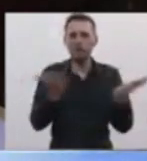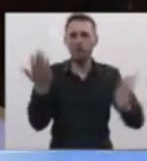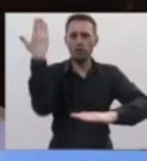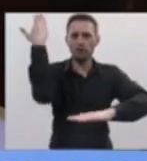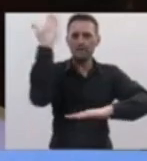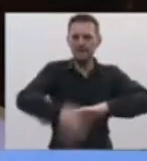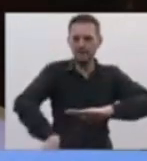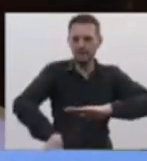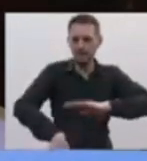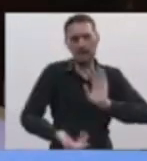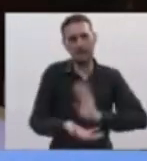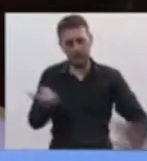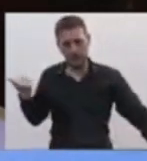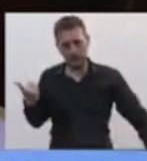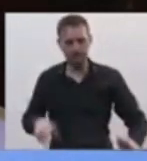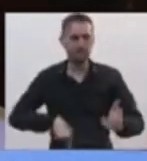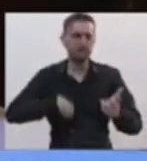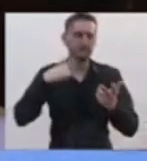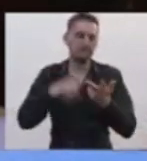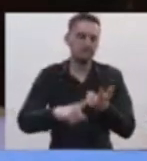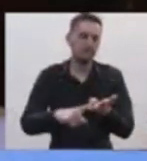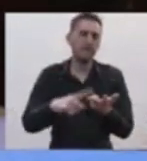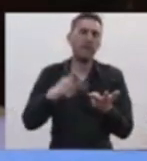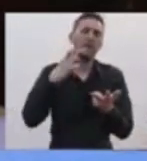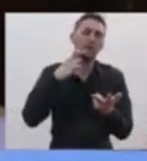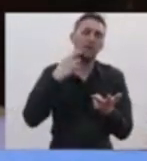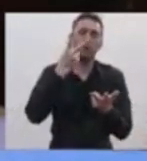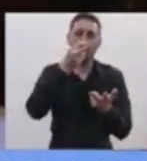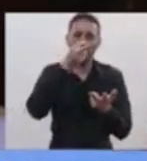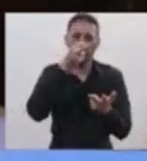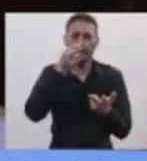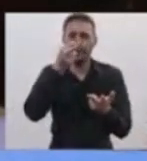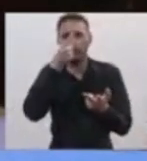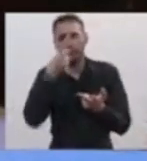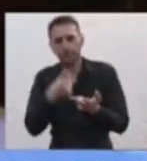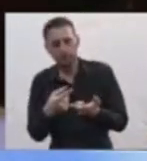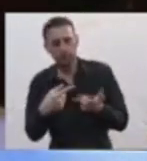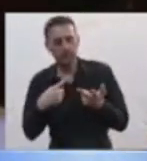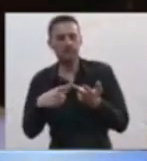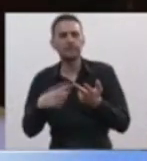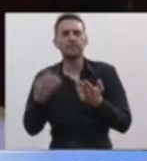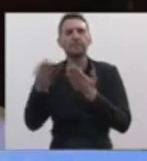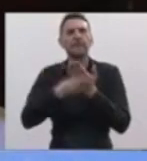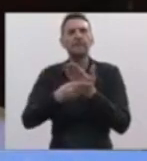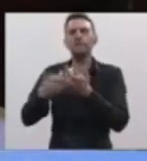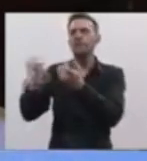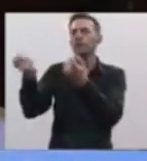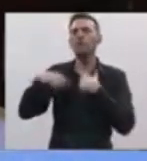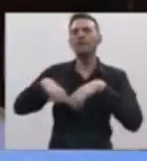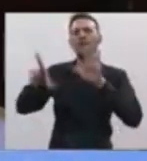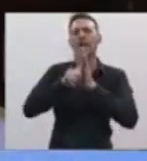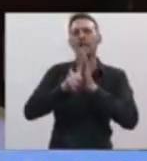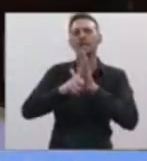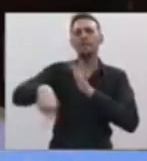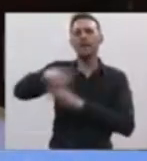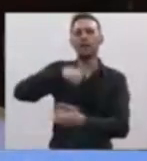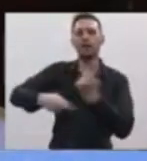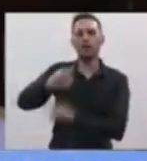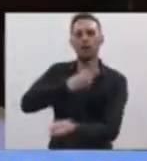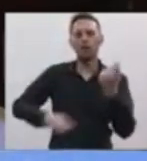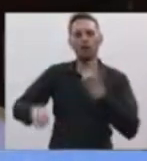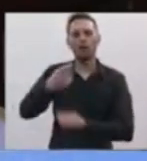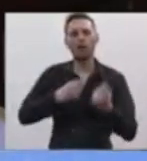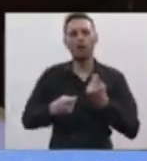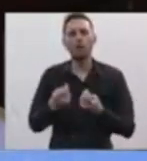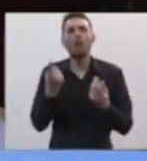21 entonces el ministro quiere enviar leyes para marcar cómo nos financiamos pero no para qué